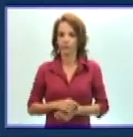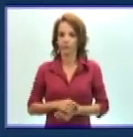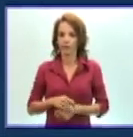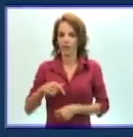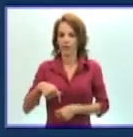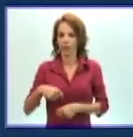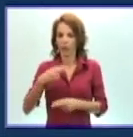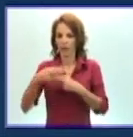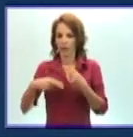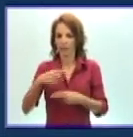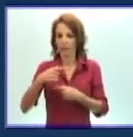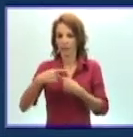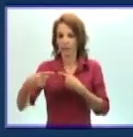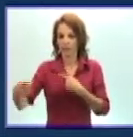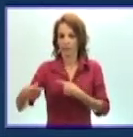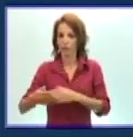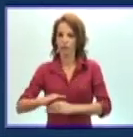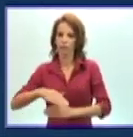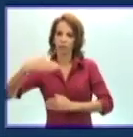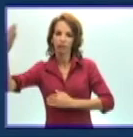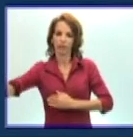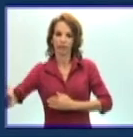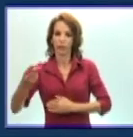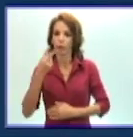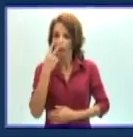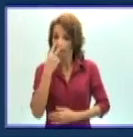exterior. Mídanlo.